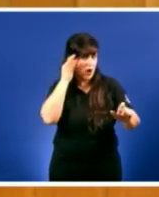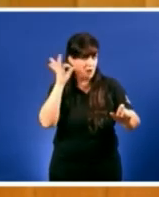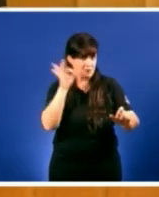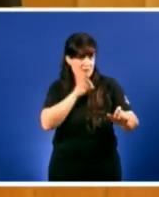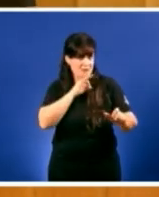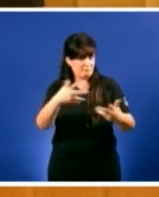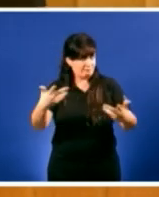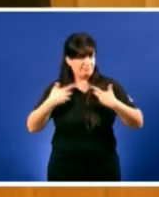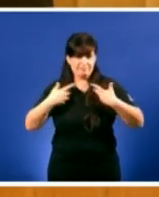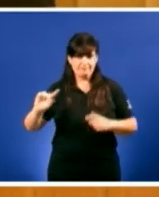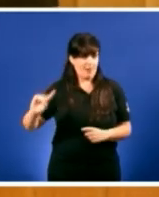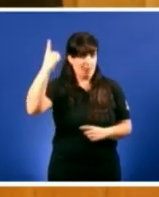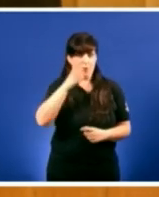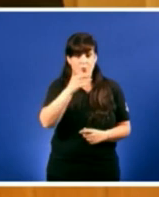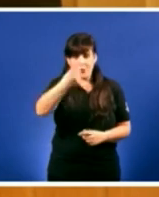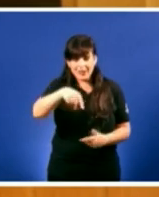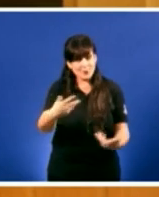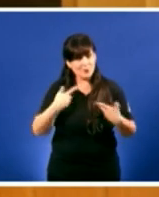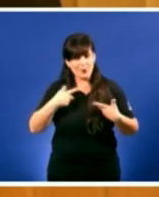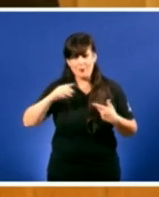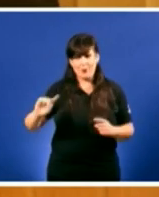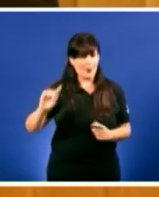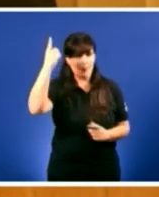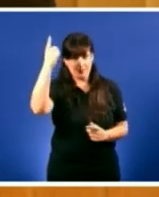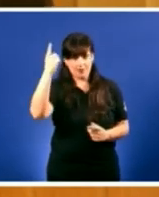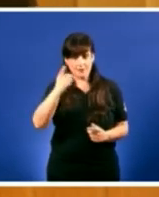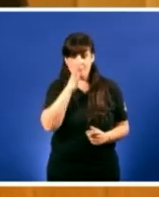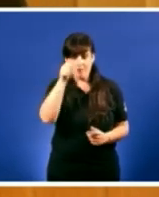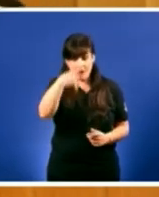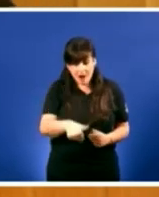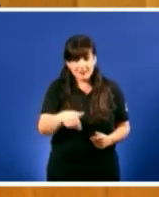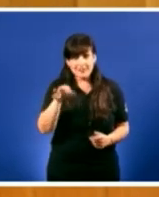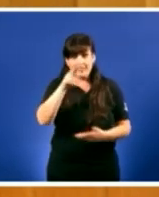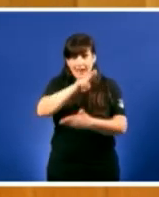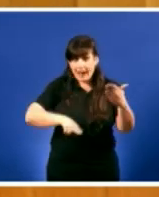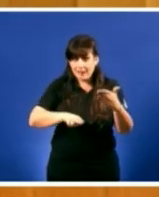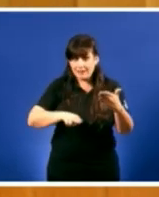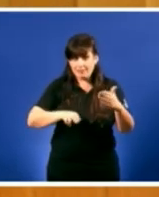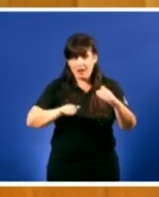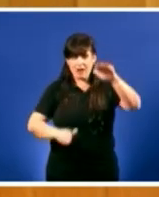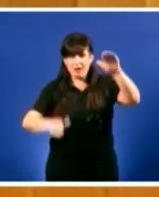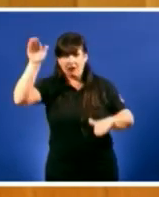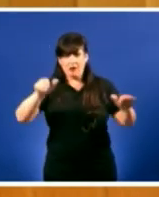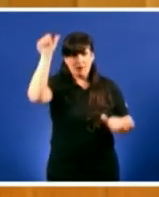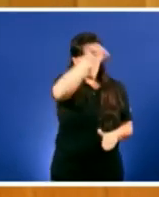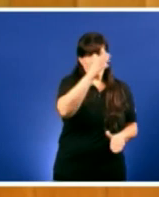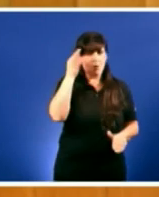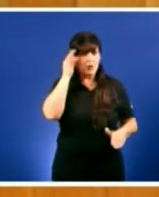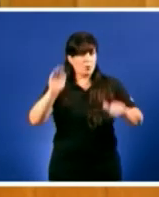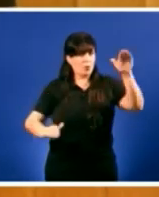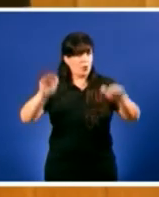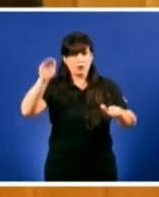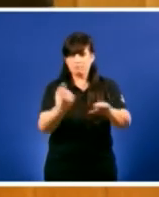desta crise en Galiza a fenda salarial entre homens e mulleres é xa a máis alta do Estado mire